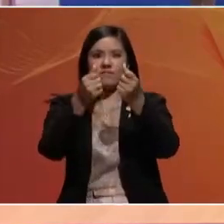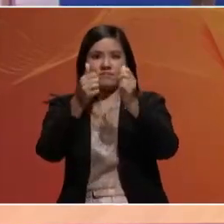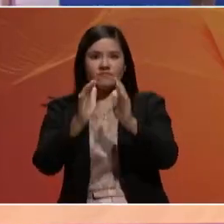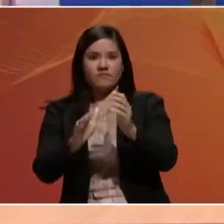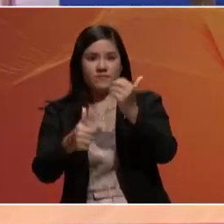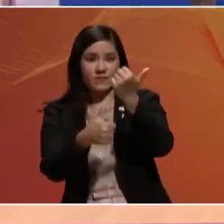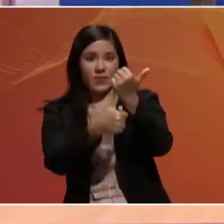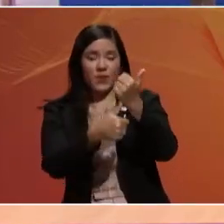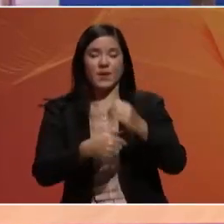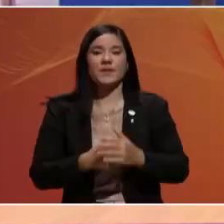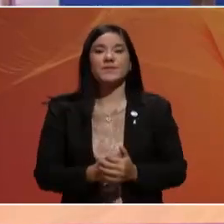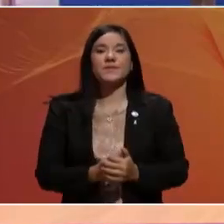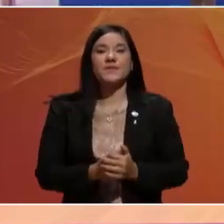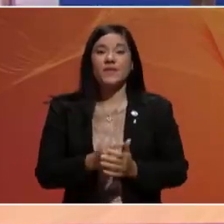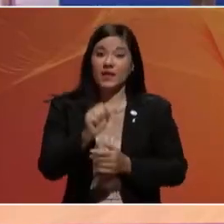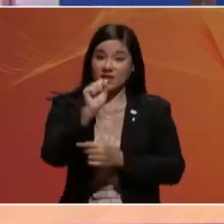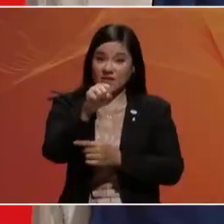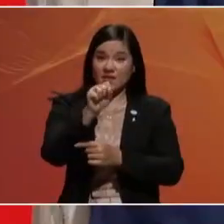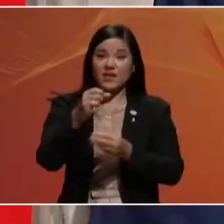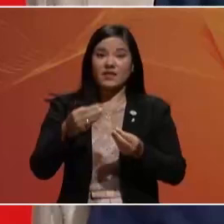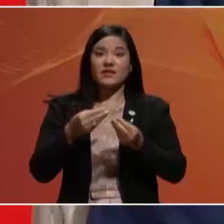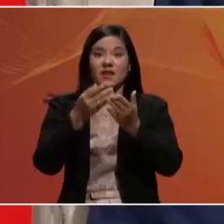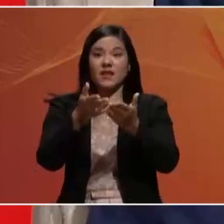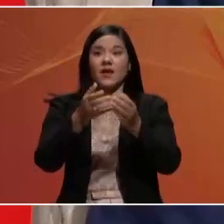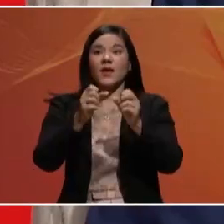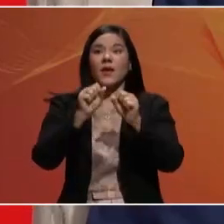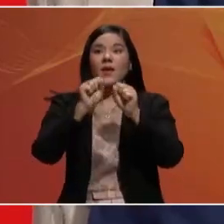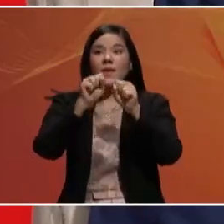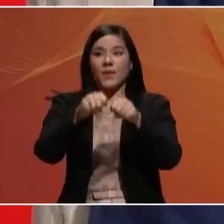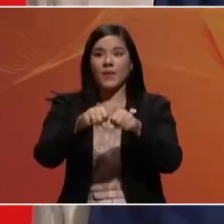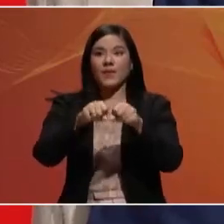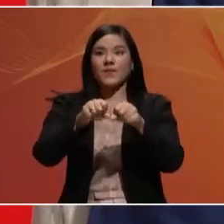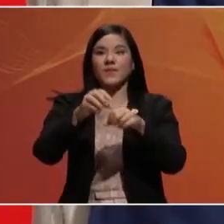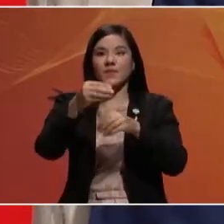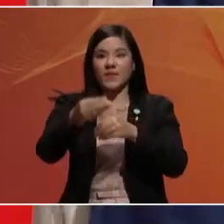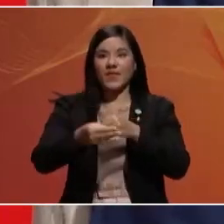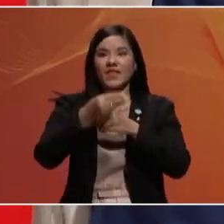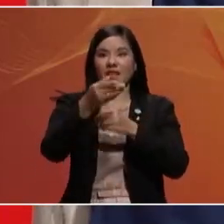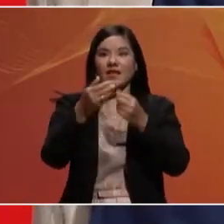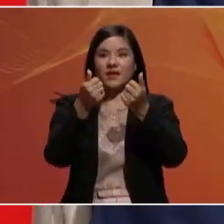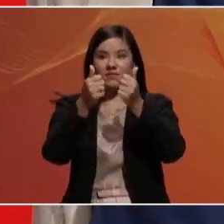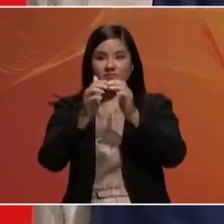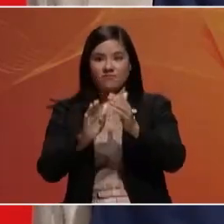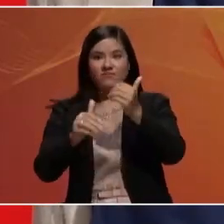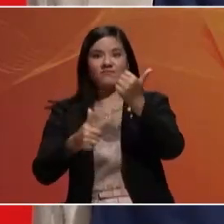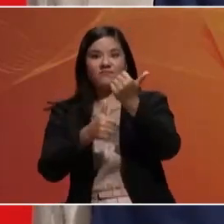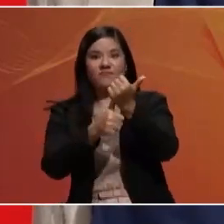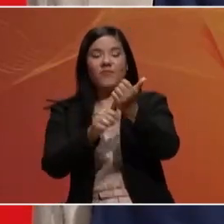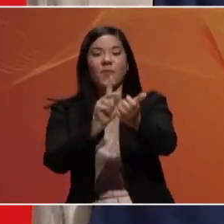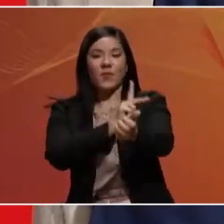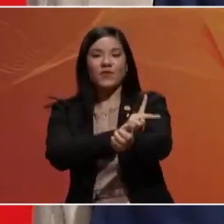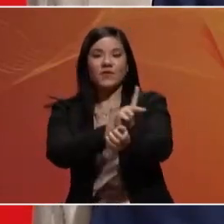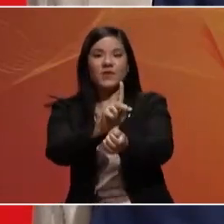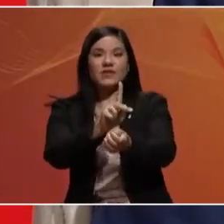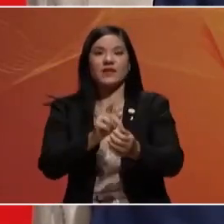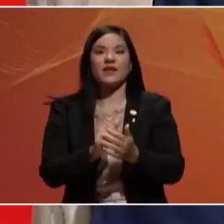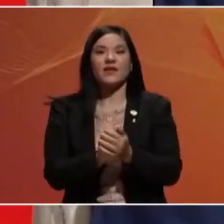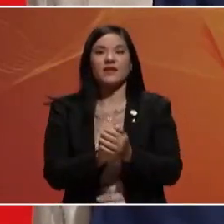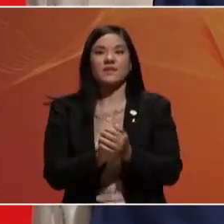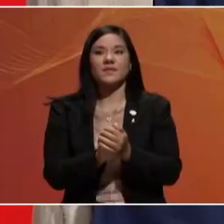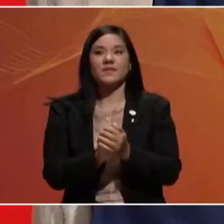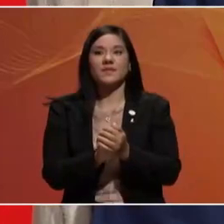públicos. Claro que sí. Si podemos observar, una administración pública profesionalizada es